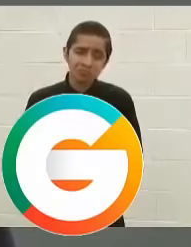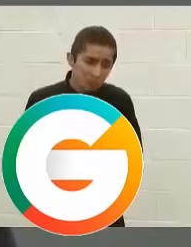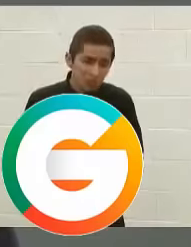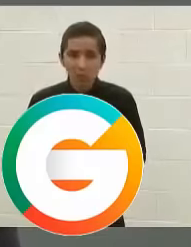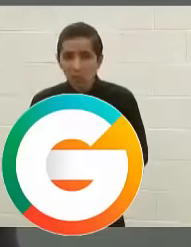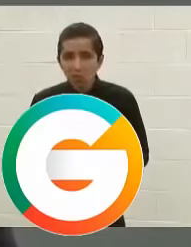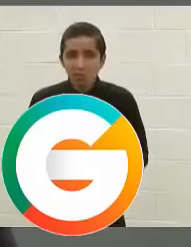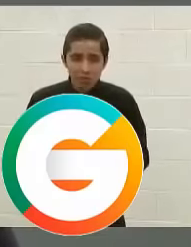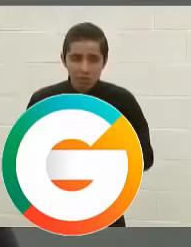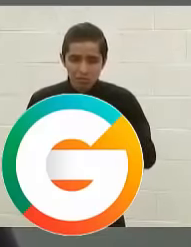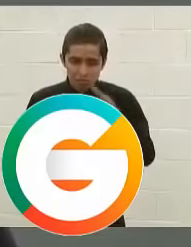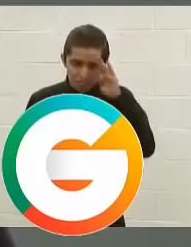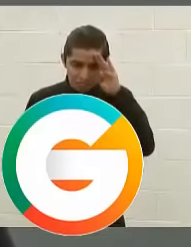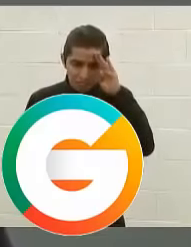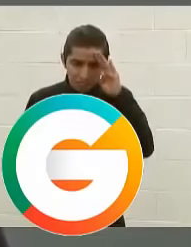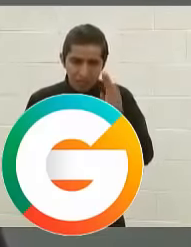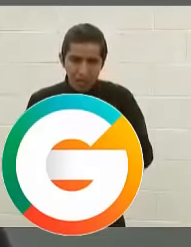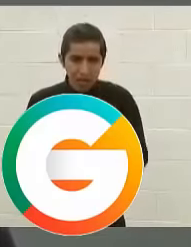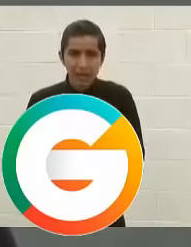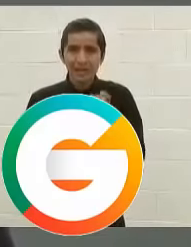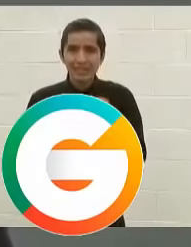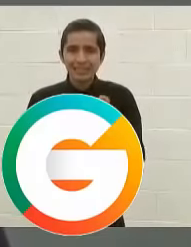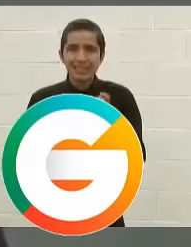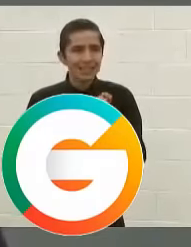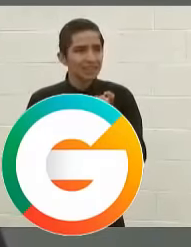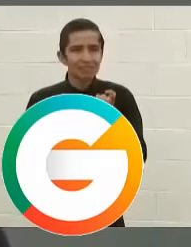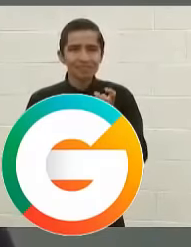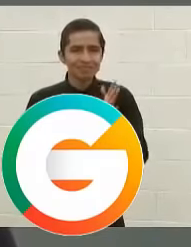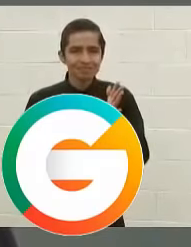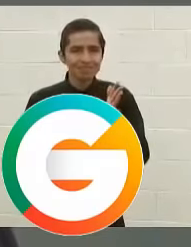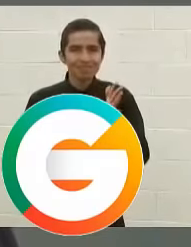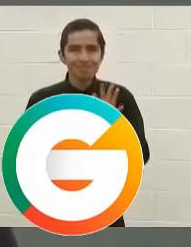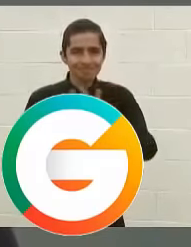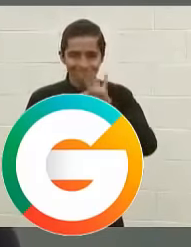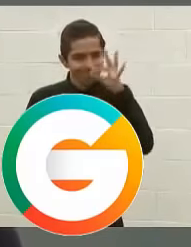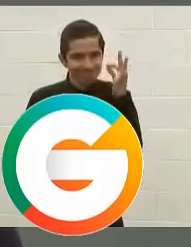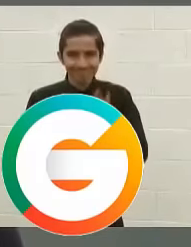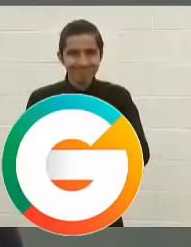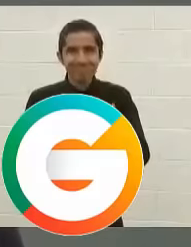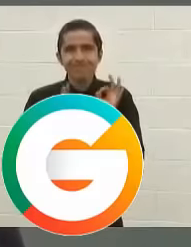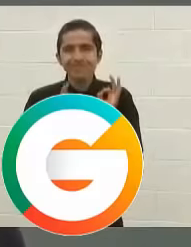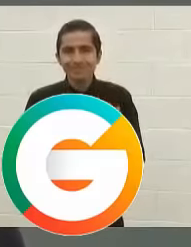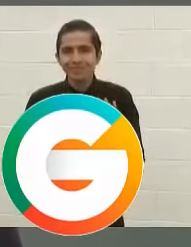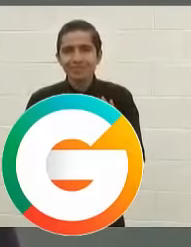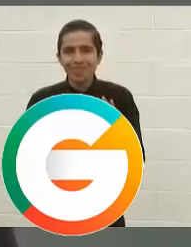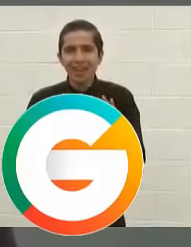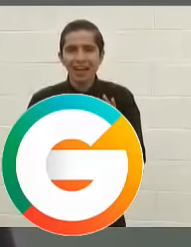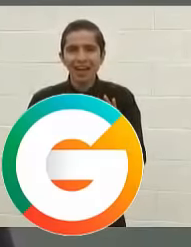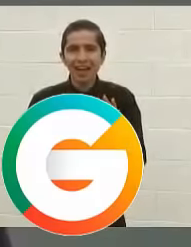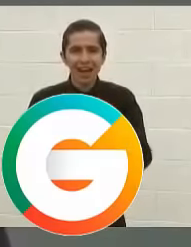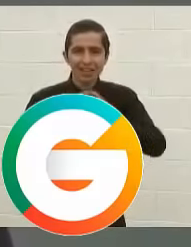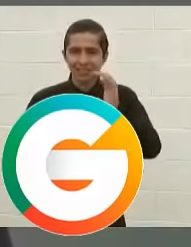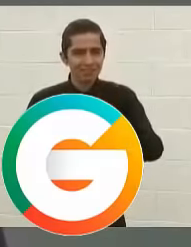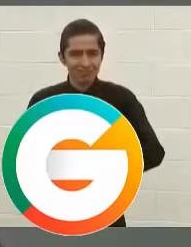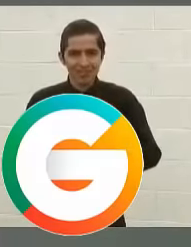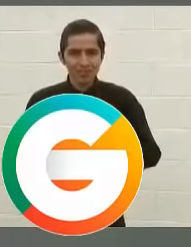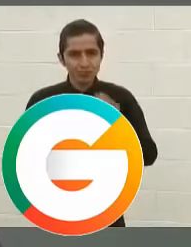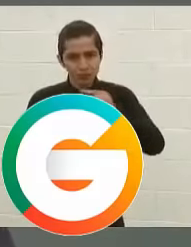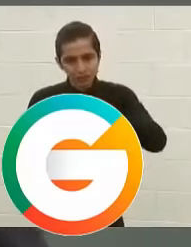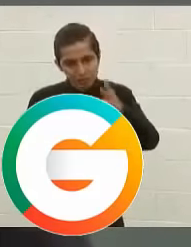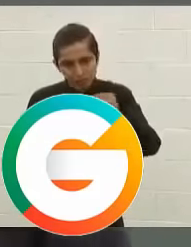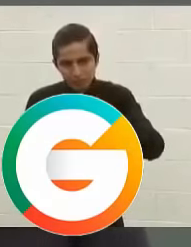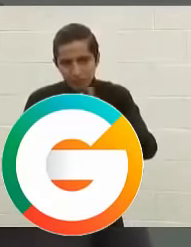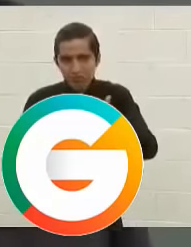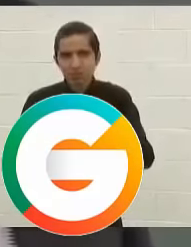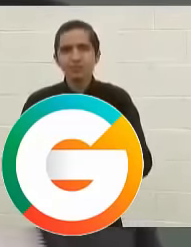Bueno, pues creo que con esto, jóvenes, concluimos esta conferencia. Gracias.